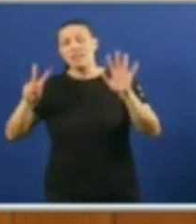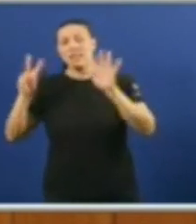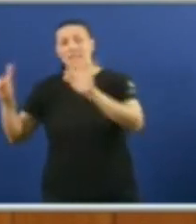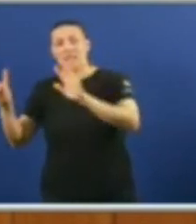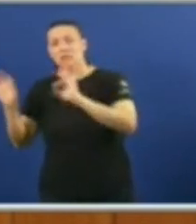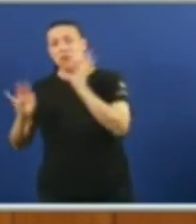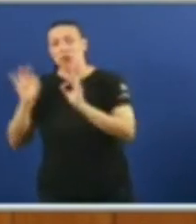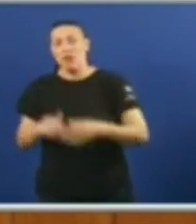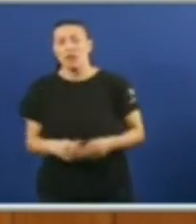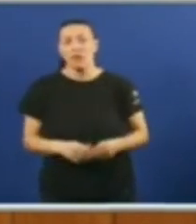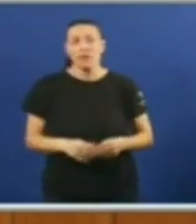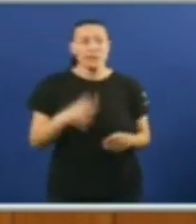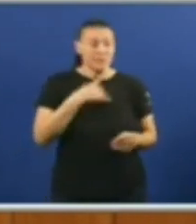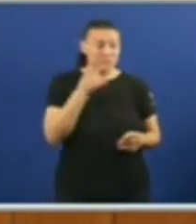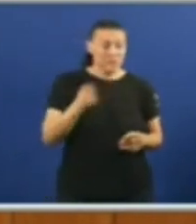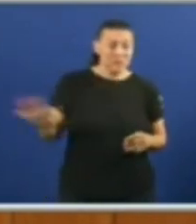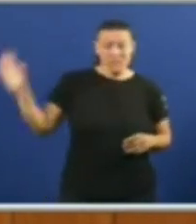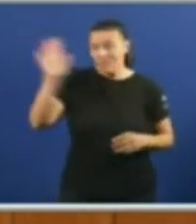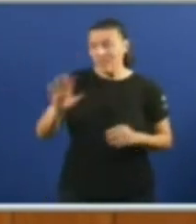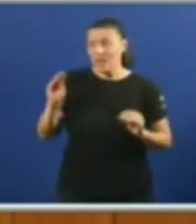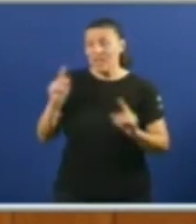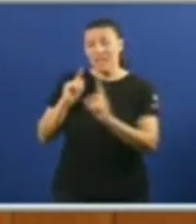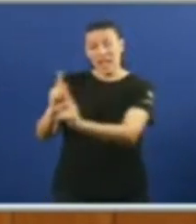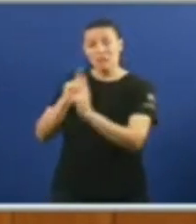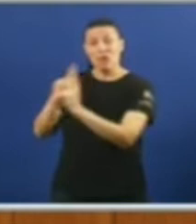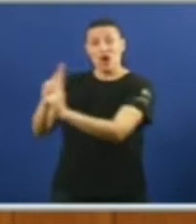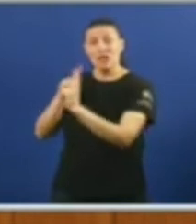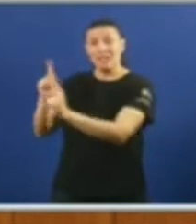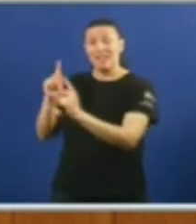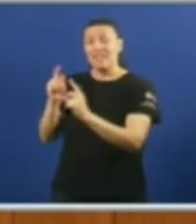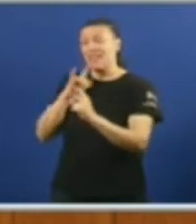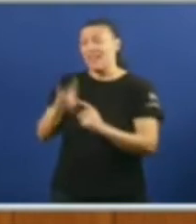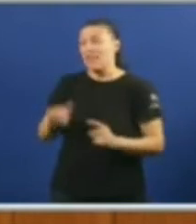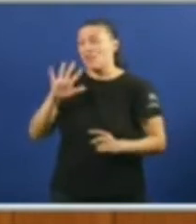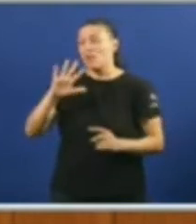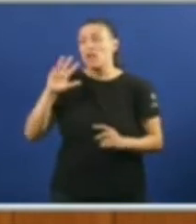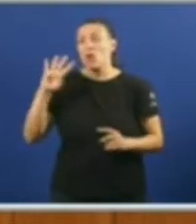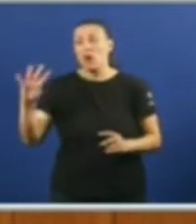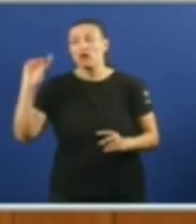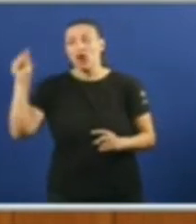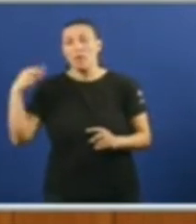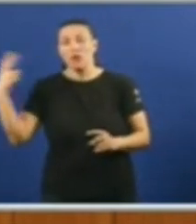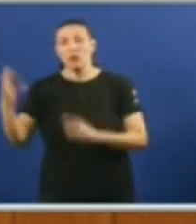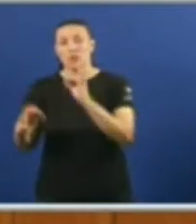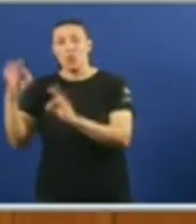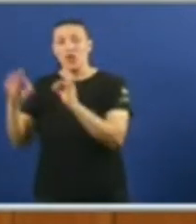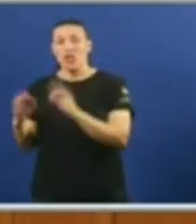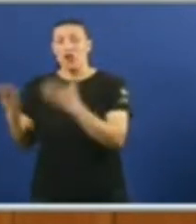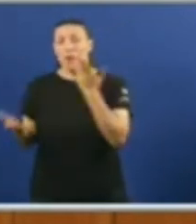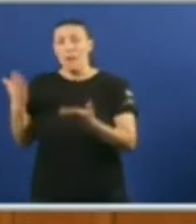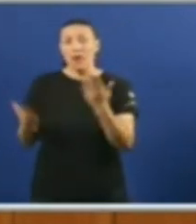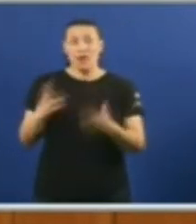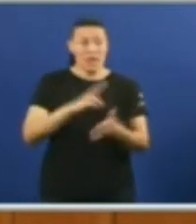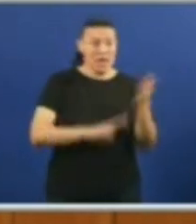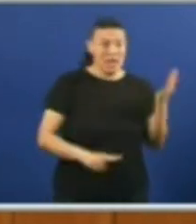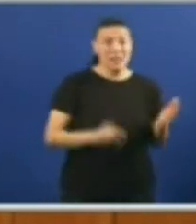9,76%. Por lo tanto, no Estado o transporte da enerxía é un 54,2% máis caro que na Galiza, e o que